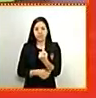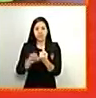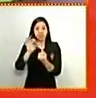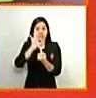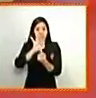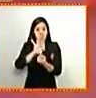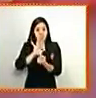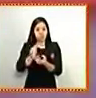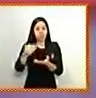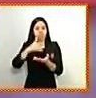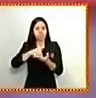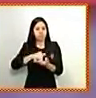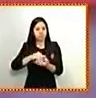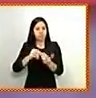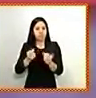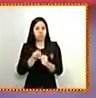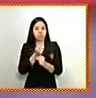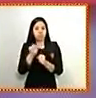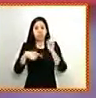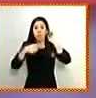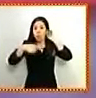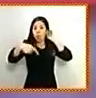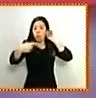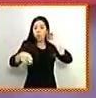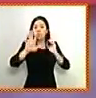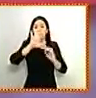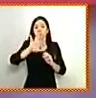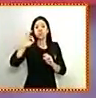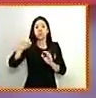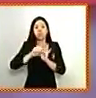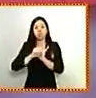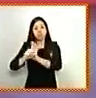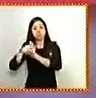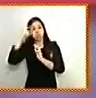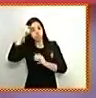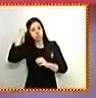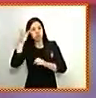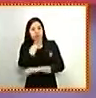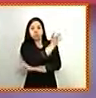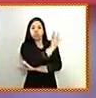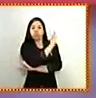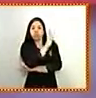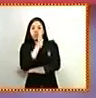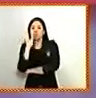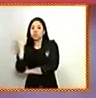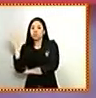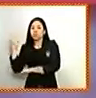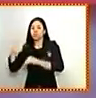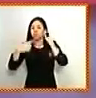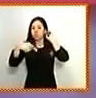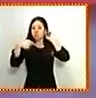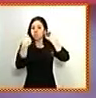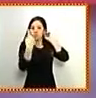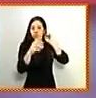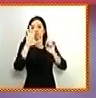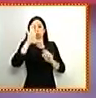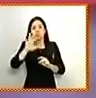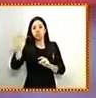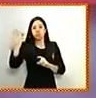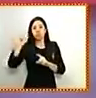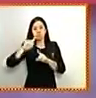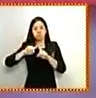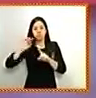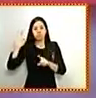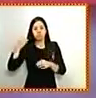9. Numerador para la diaria 59 con su símbolo de sueño selva y para más 1, 59 más 9.